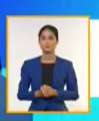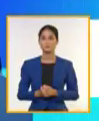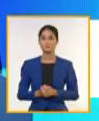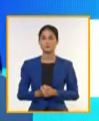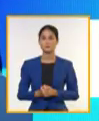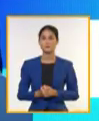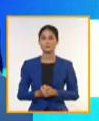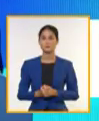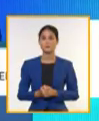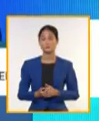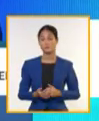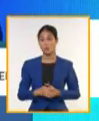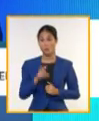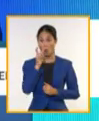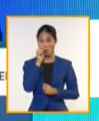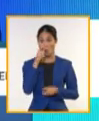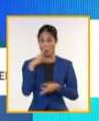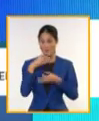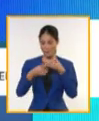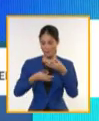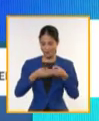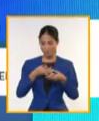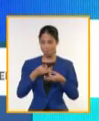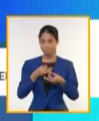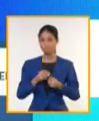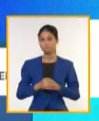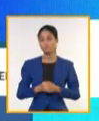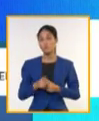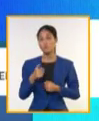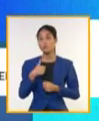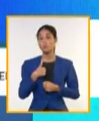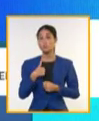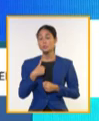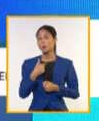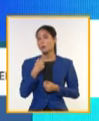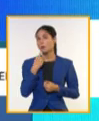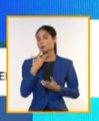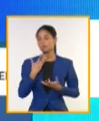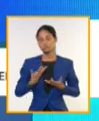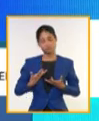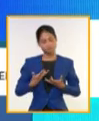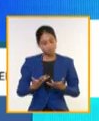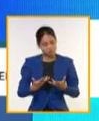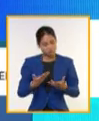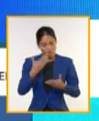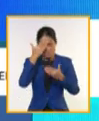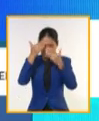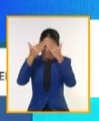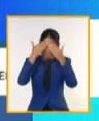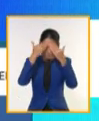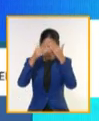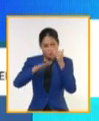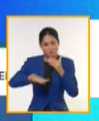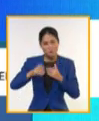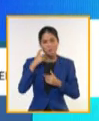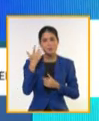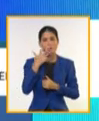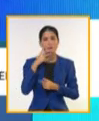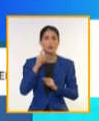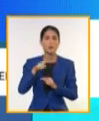Ante todo, permítanme expresar mi sincero agradecimiento al presidente